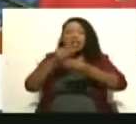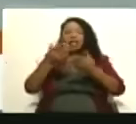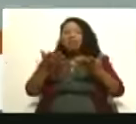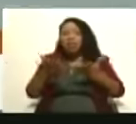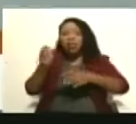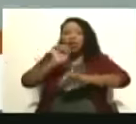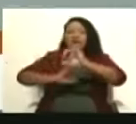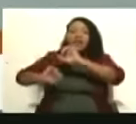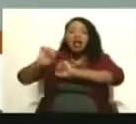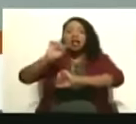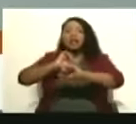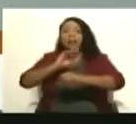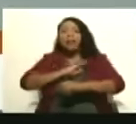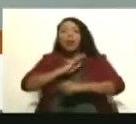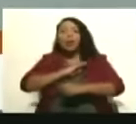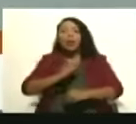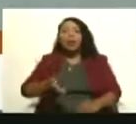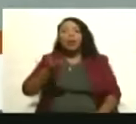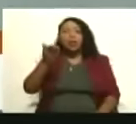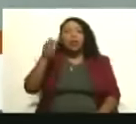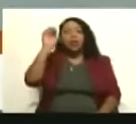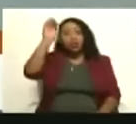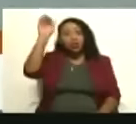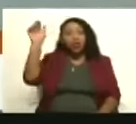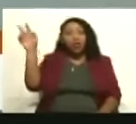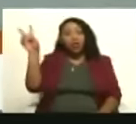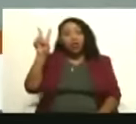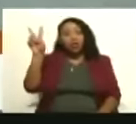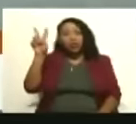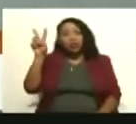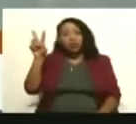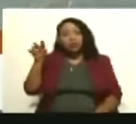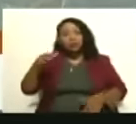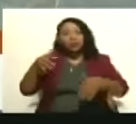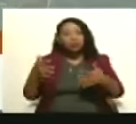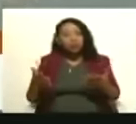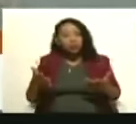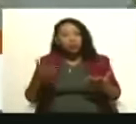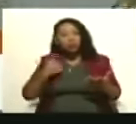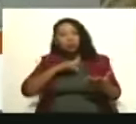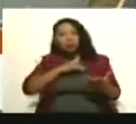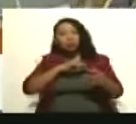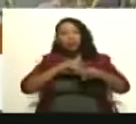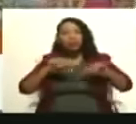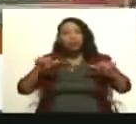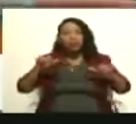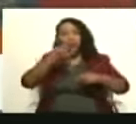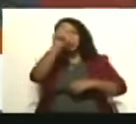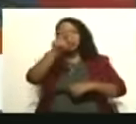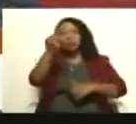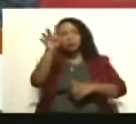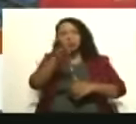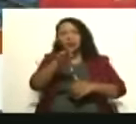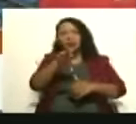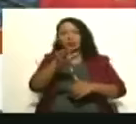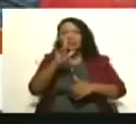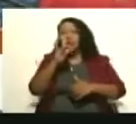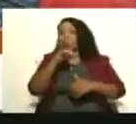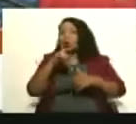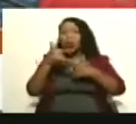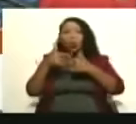vital trascendencia para el futuro de la República Bolivariana de Venezuela, que es nuestro territorio Esequibo. No hay